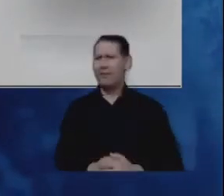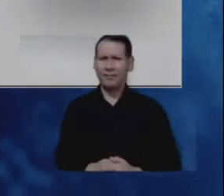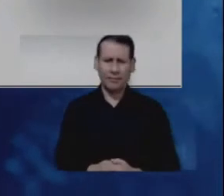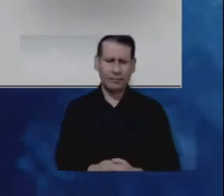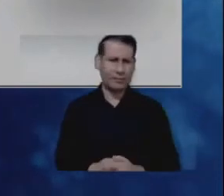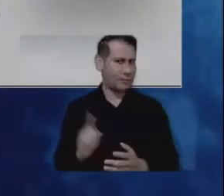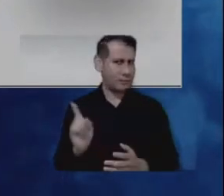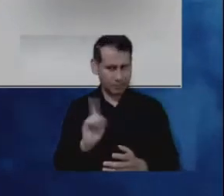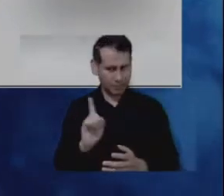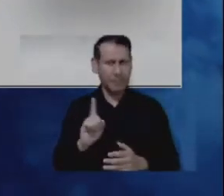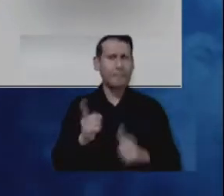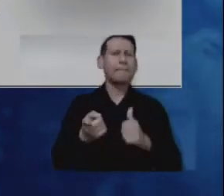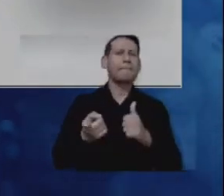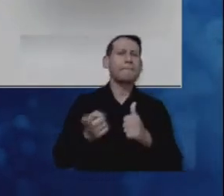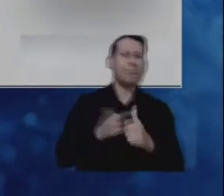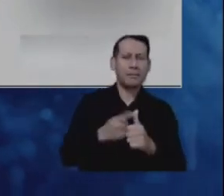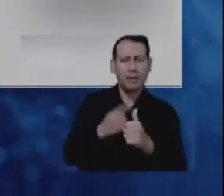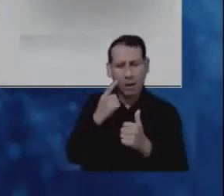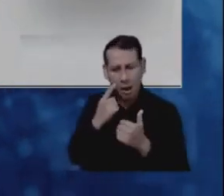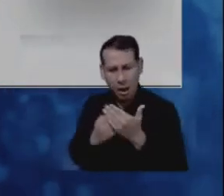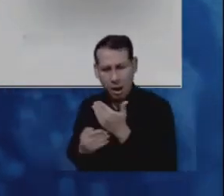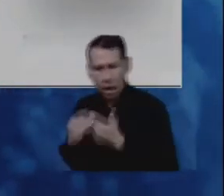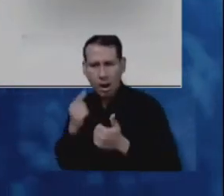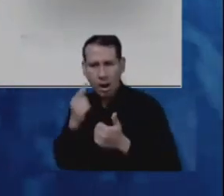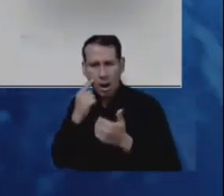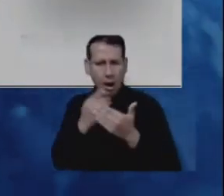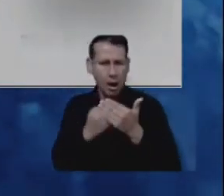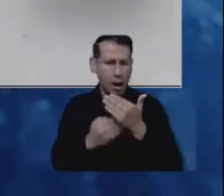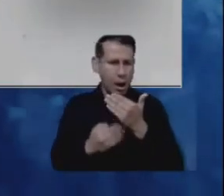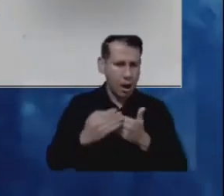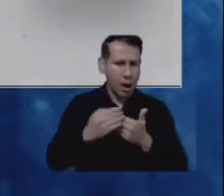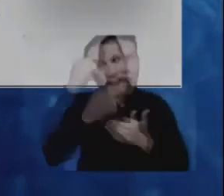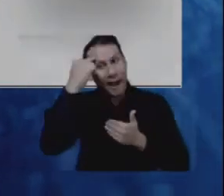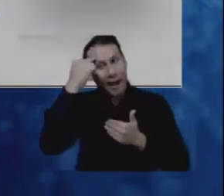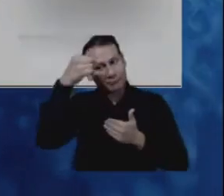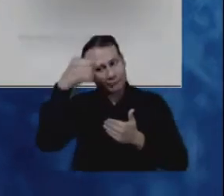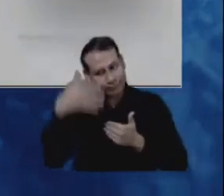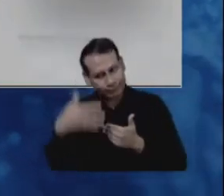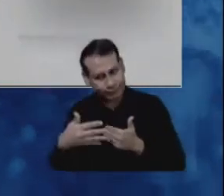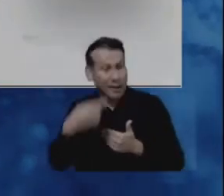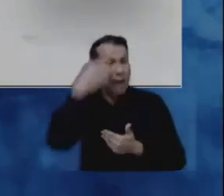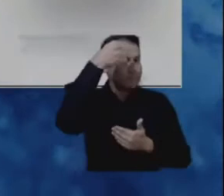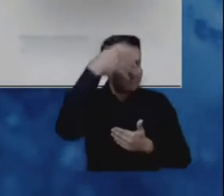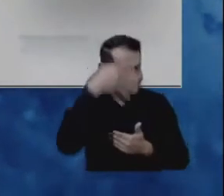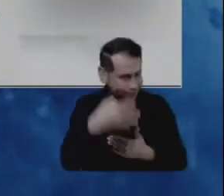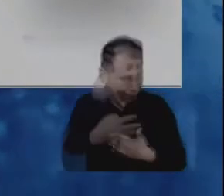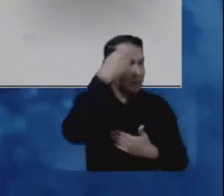análisis multicriterio. Y los criterios que se tuvieron en cuenta, valga la redundancia,